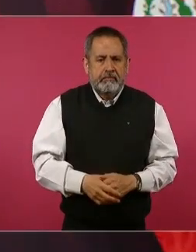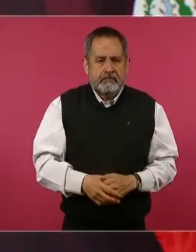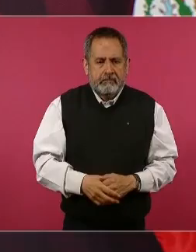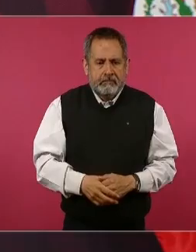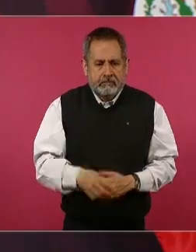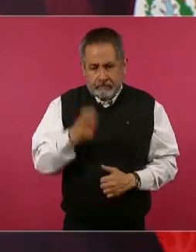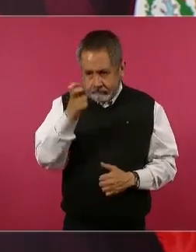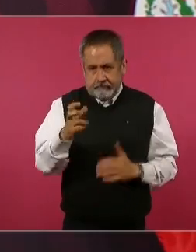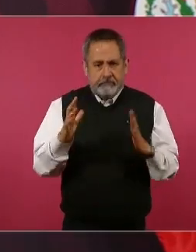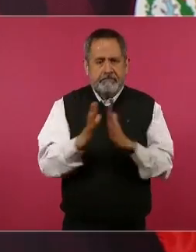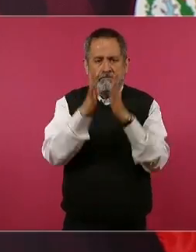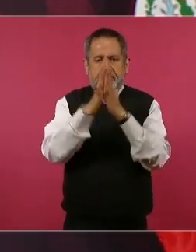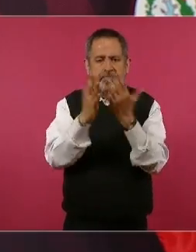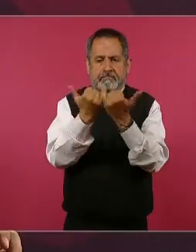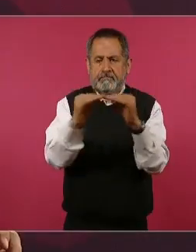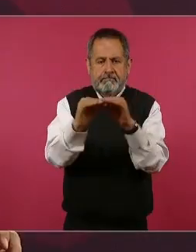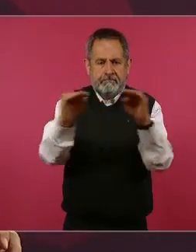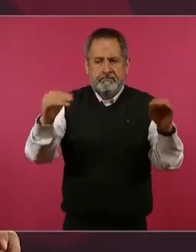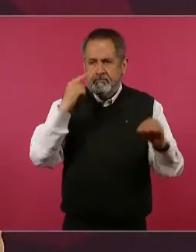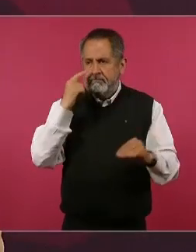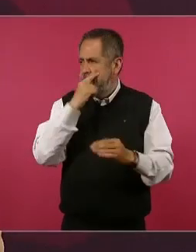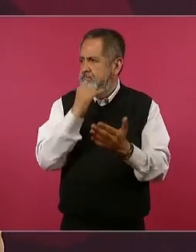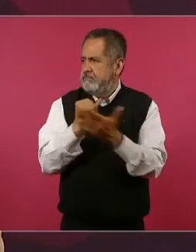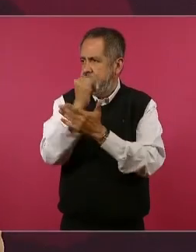que eso es la democracia.